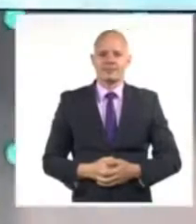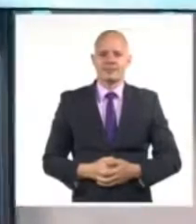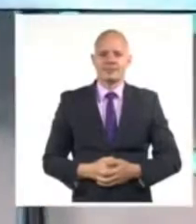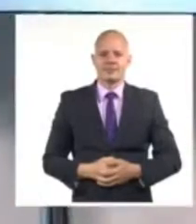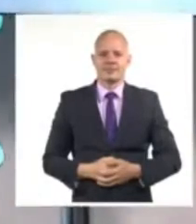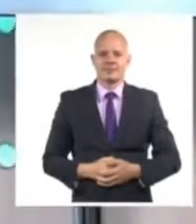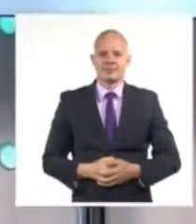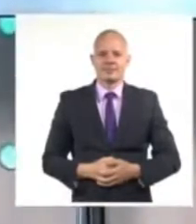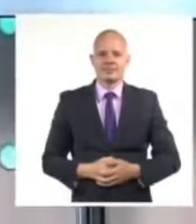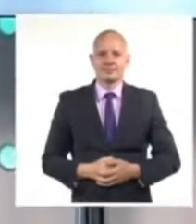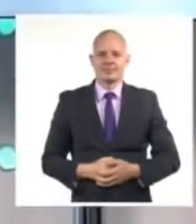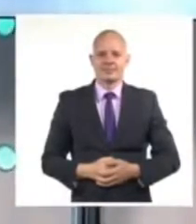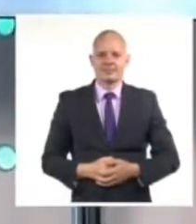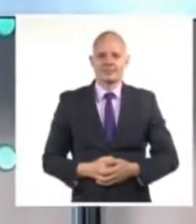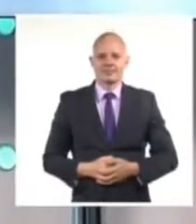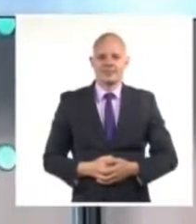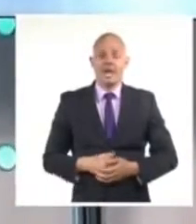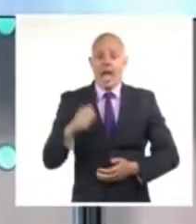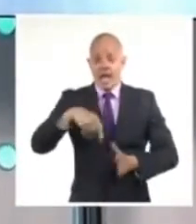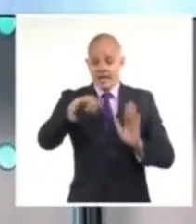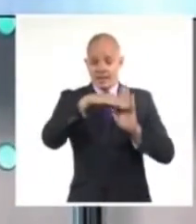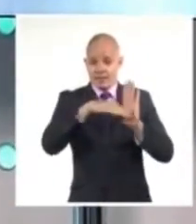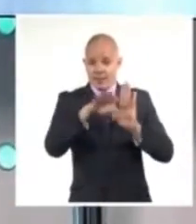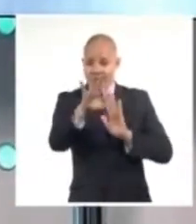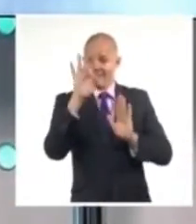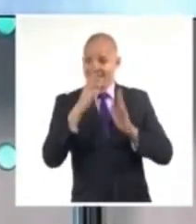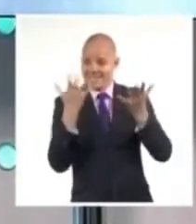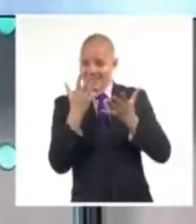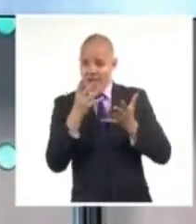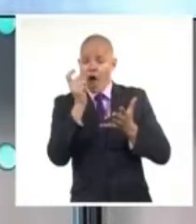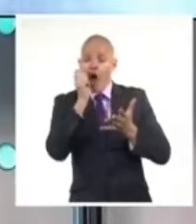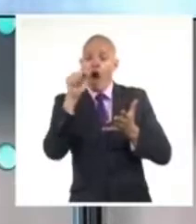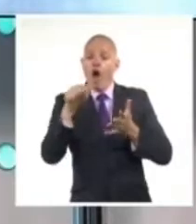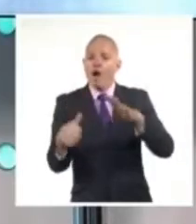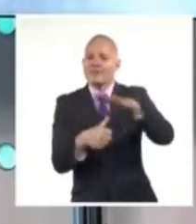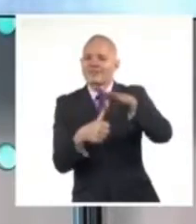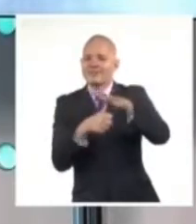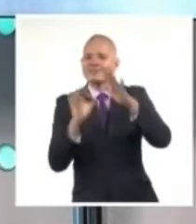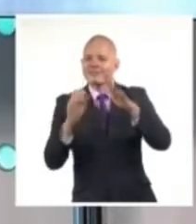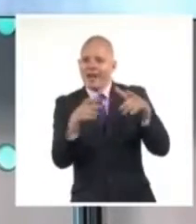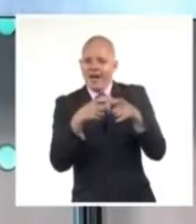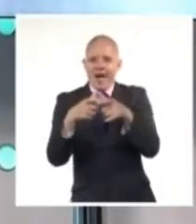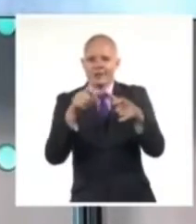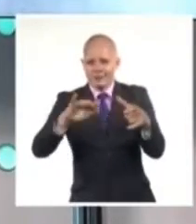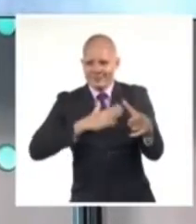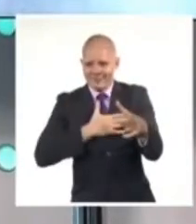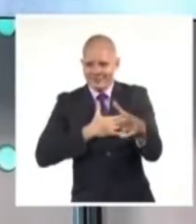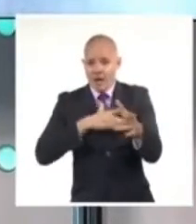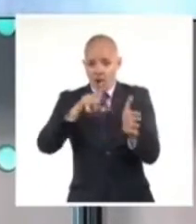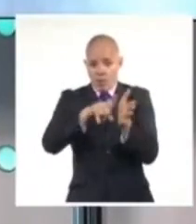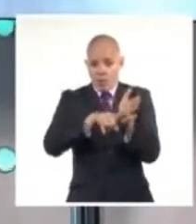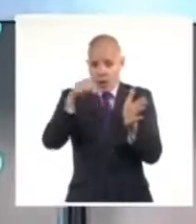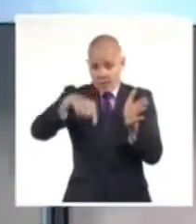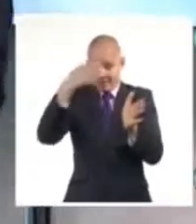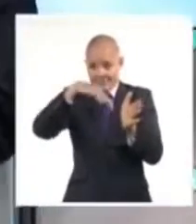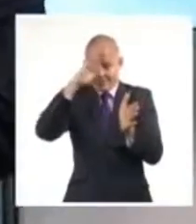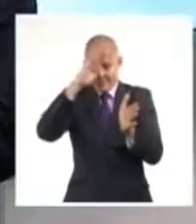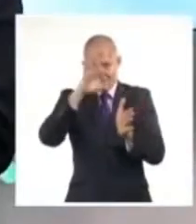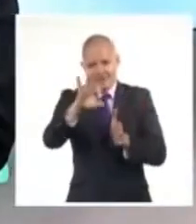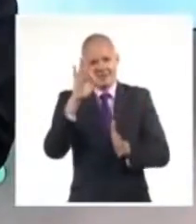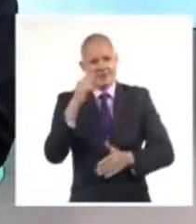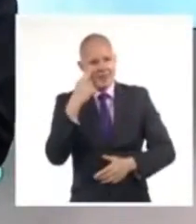Y hemos invitado a su presidente, el máster en ciencias, José Alexis Ginarte de Gato, para que nos acompañe en esta emisión de Hacemos Cuba.